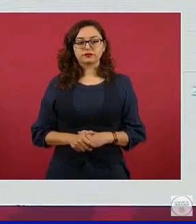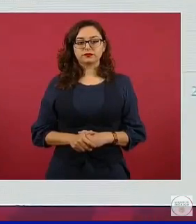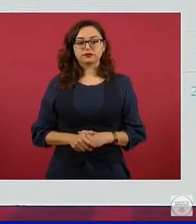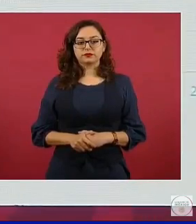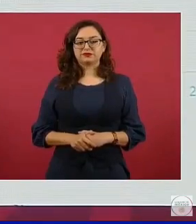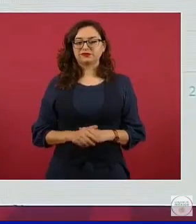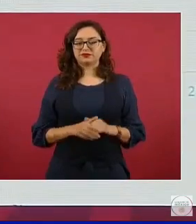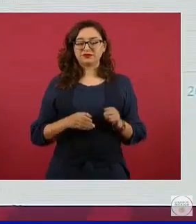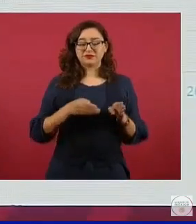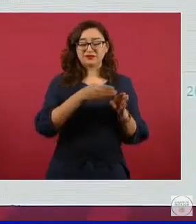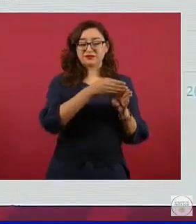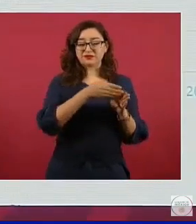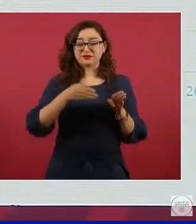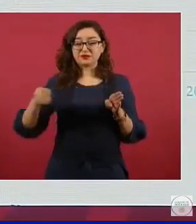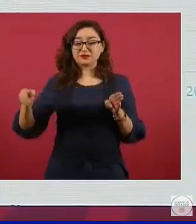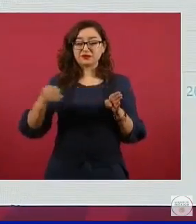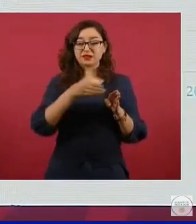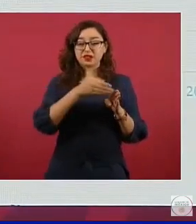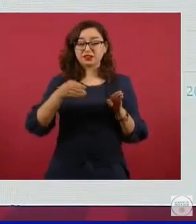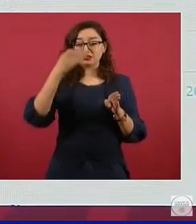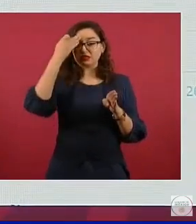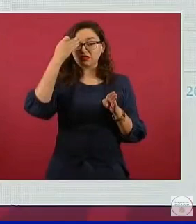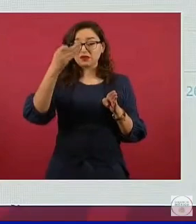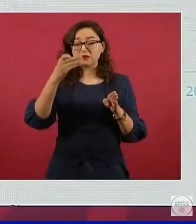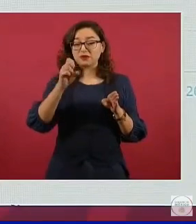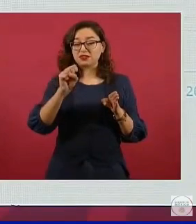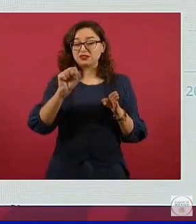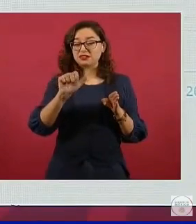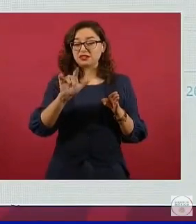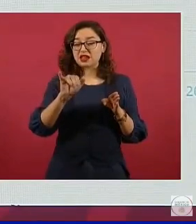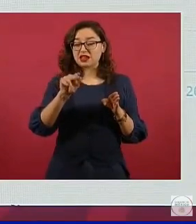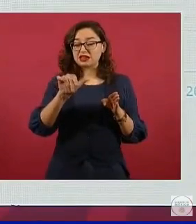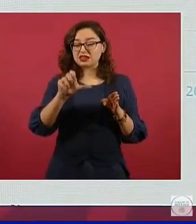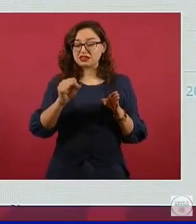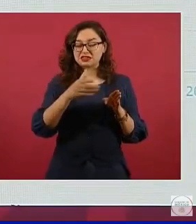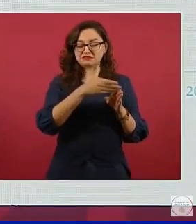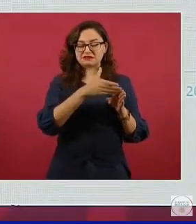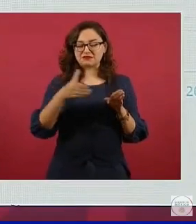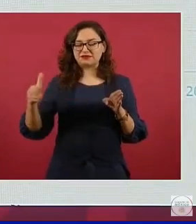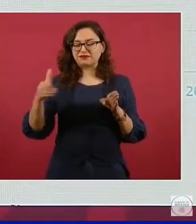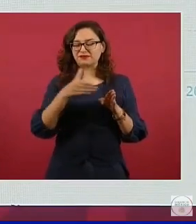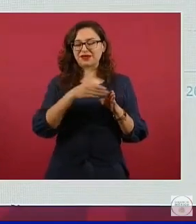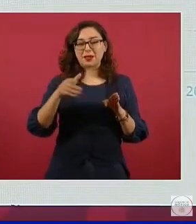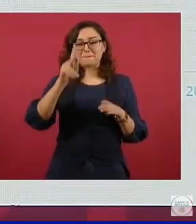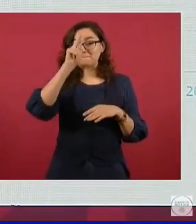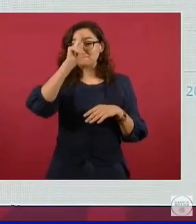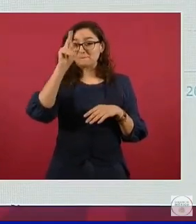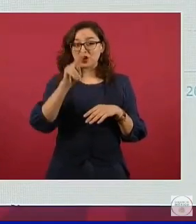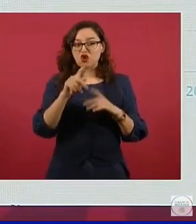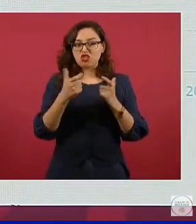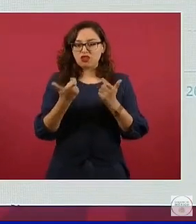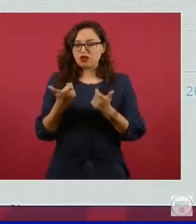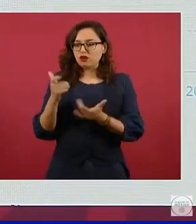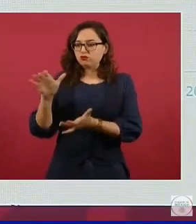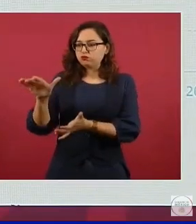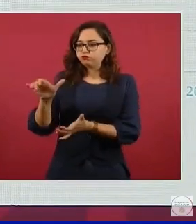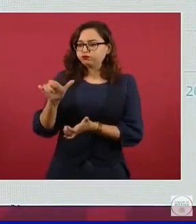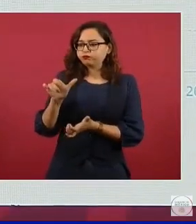Porque aquí fue donde se concentró más la riqueza.